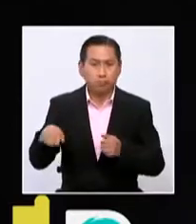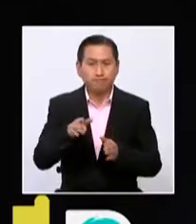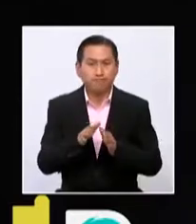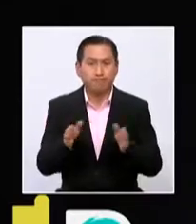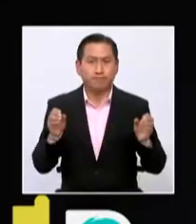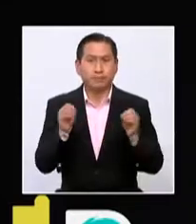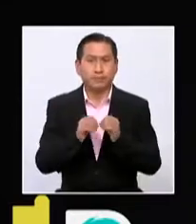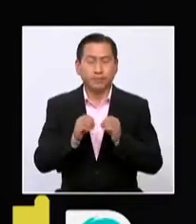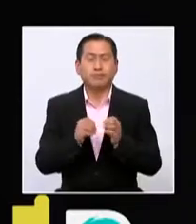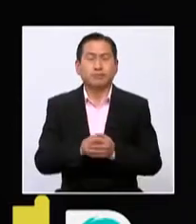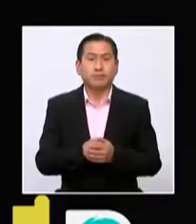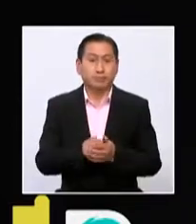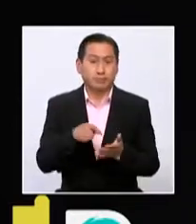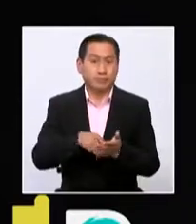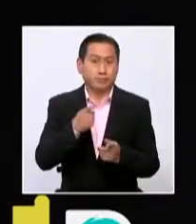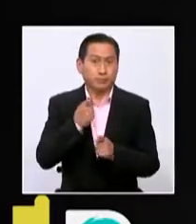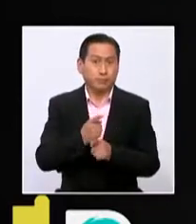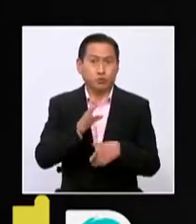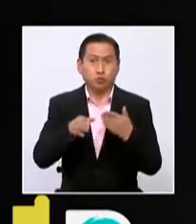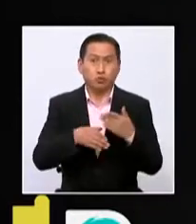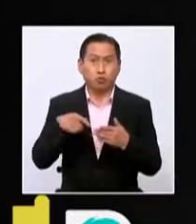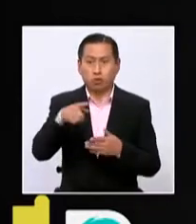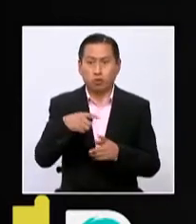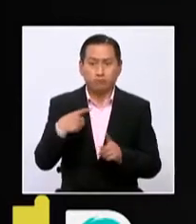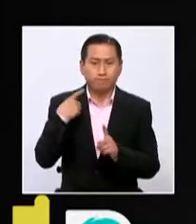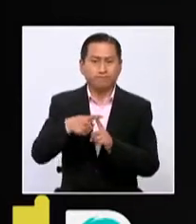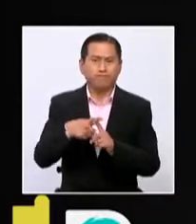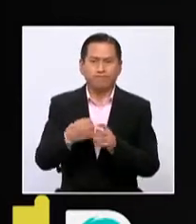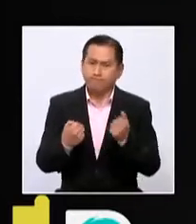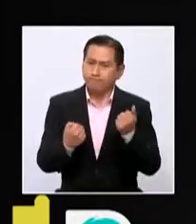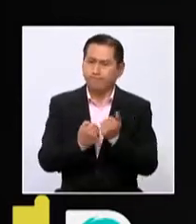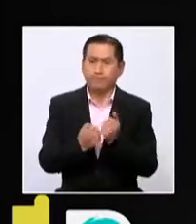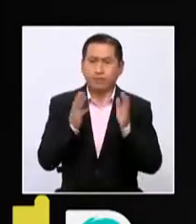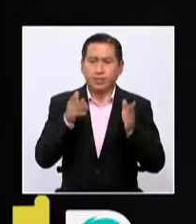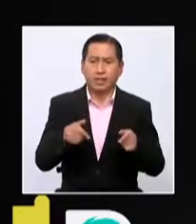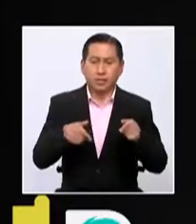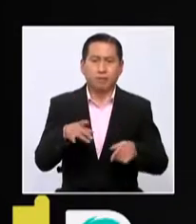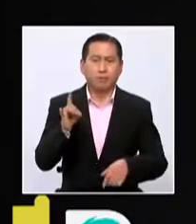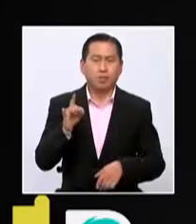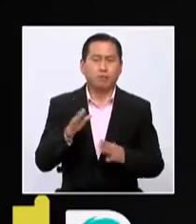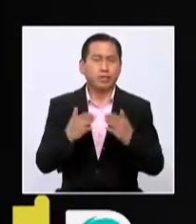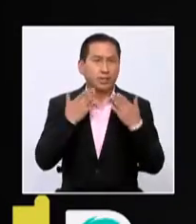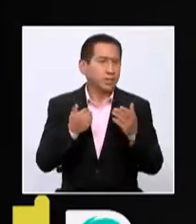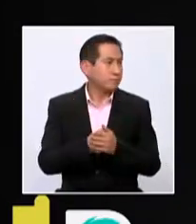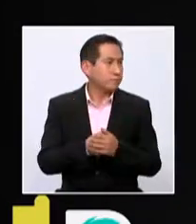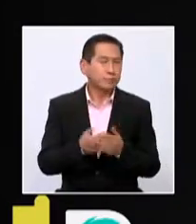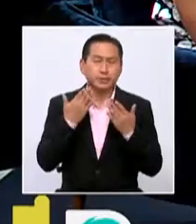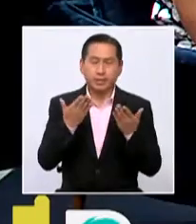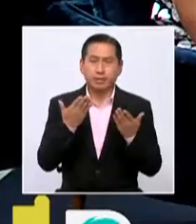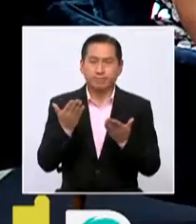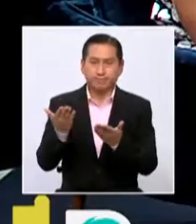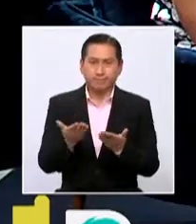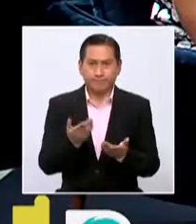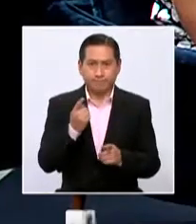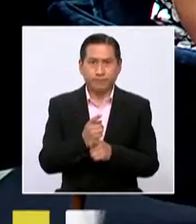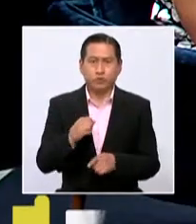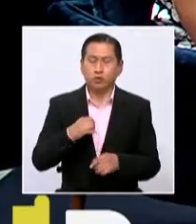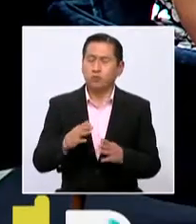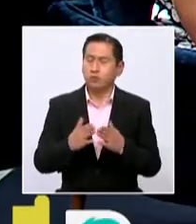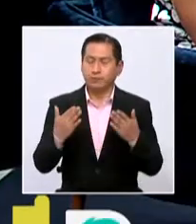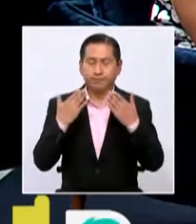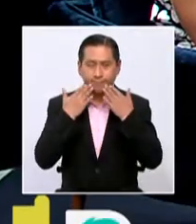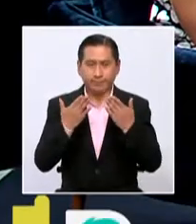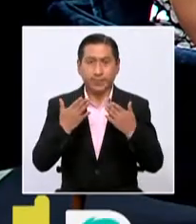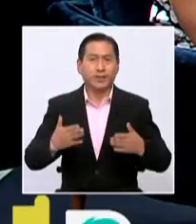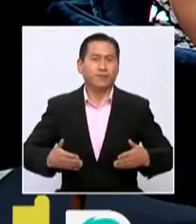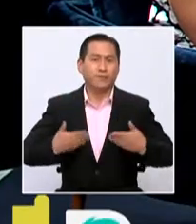creciendo. Por esa medida y por todo lo que están aportando y dejando en nuestra Bolivia, muchísimas gracias. Gracias por la invitación. Estoy muy, muy agradecido